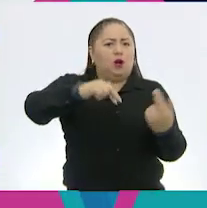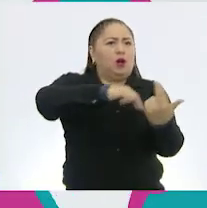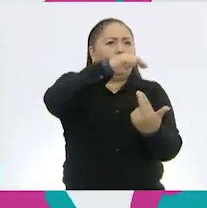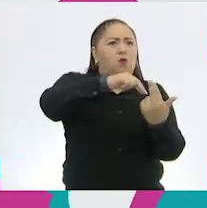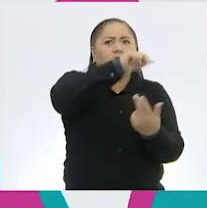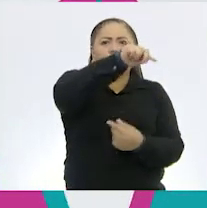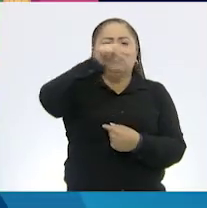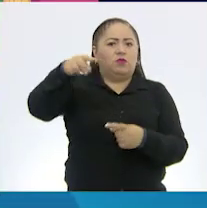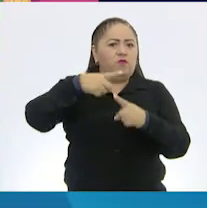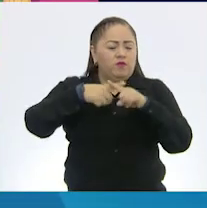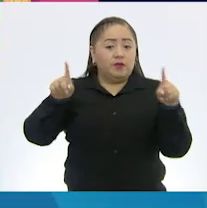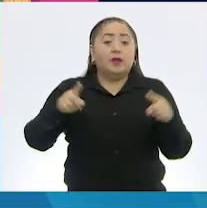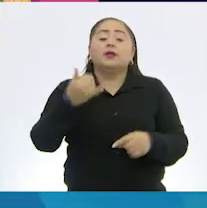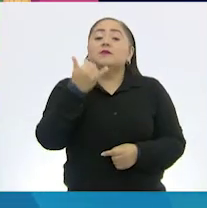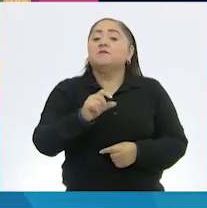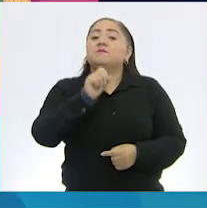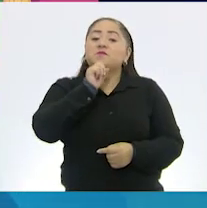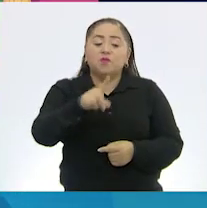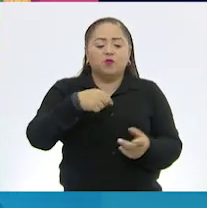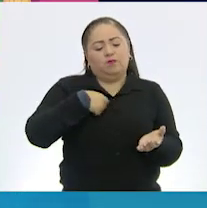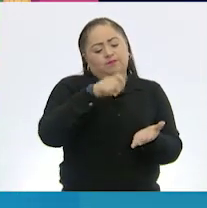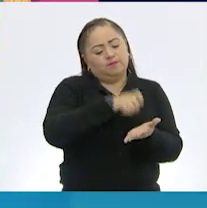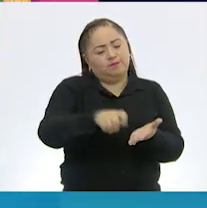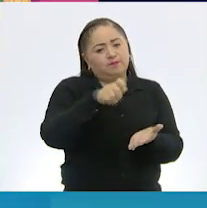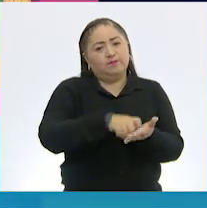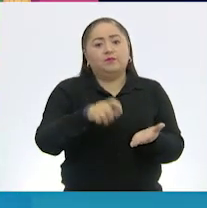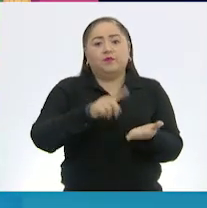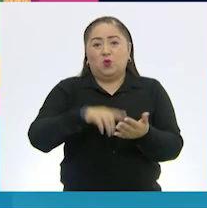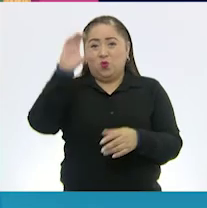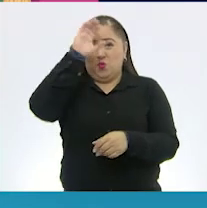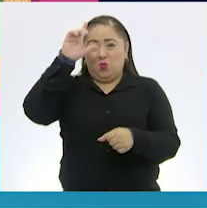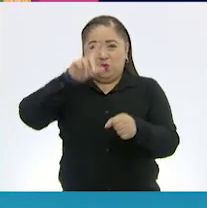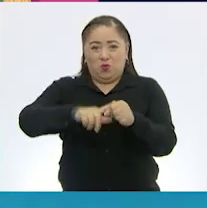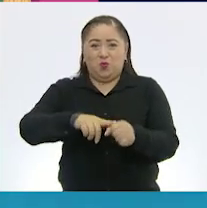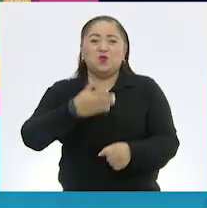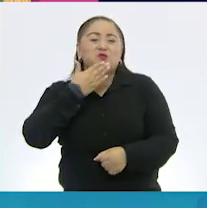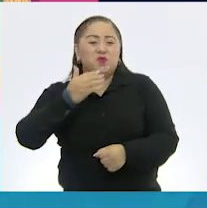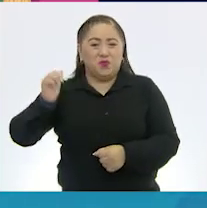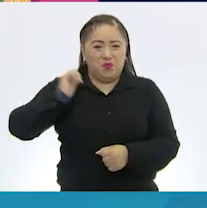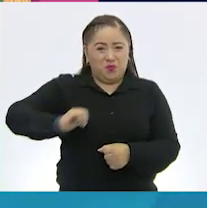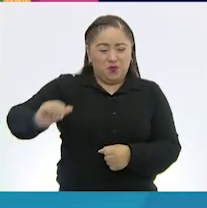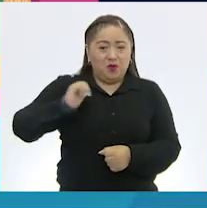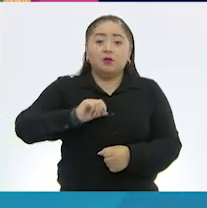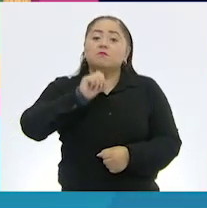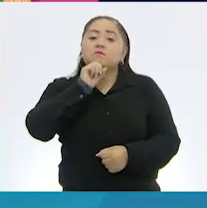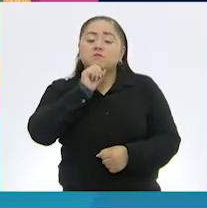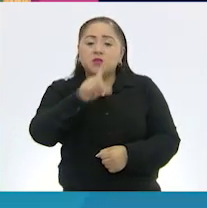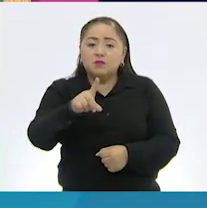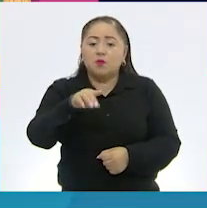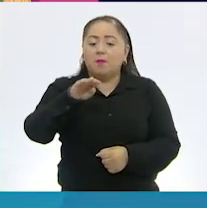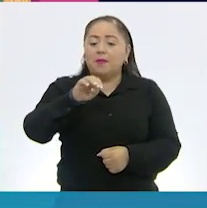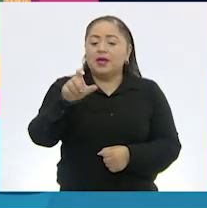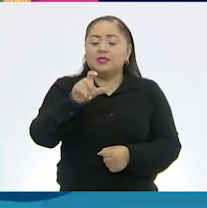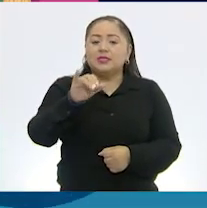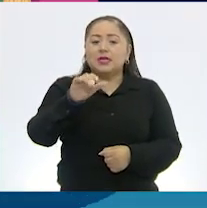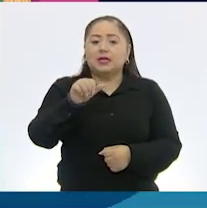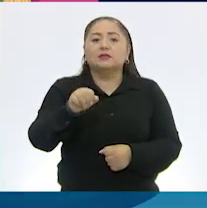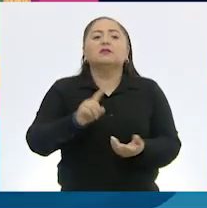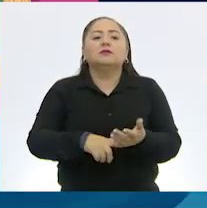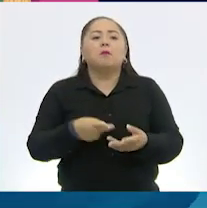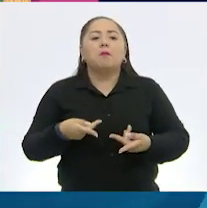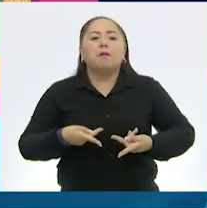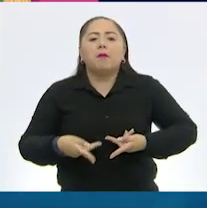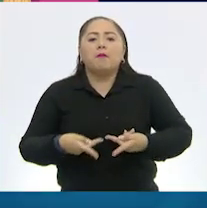regiones. También escribí que las culturas mesoamericanas, incluida la mexica,